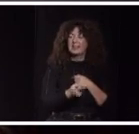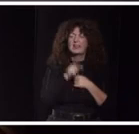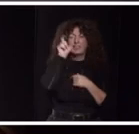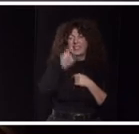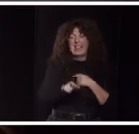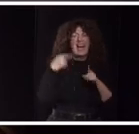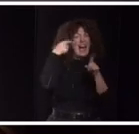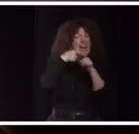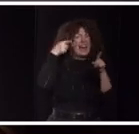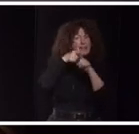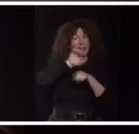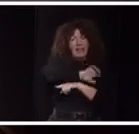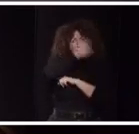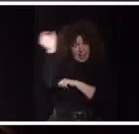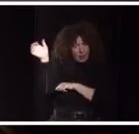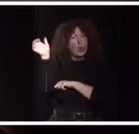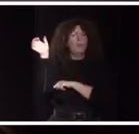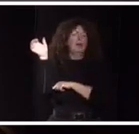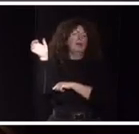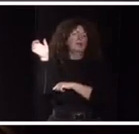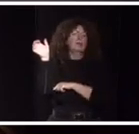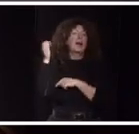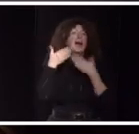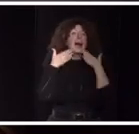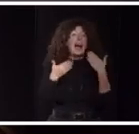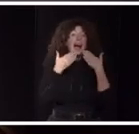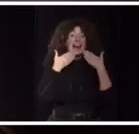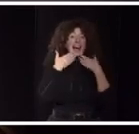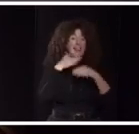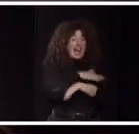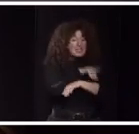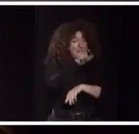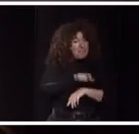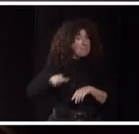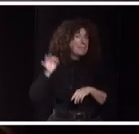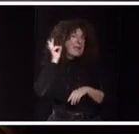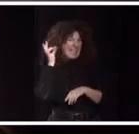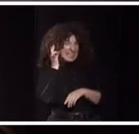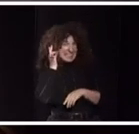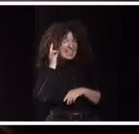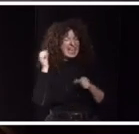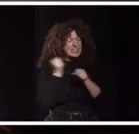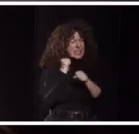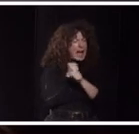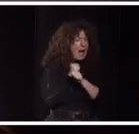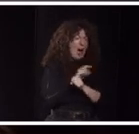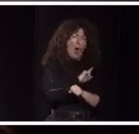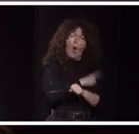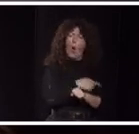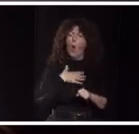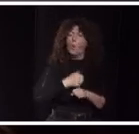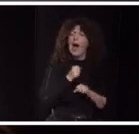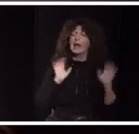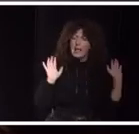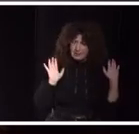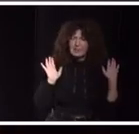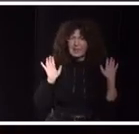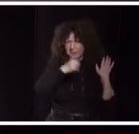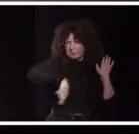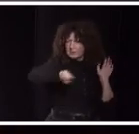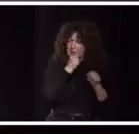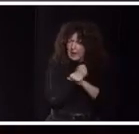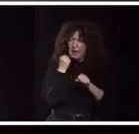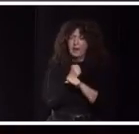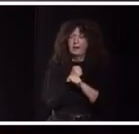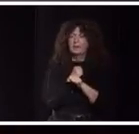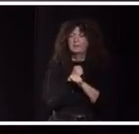europeo, pero también internacional. Y es gracias a nuestras ministras, al trabajo valiente que han estado haciendo nuestras ministras.